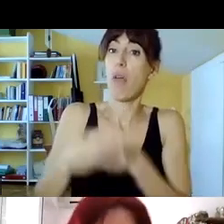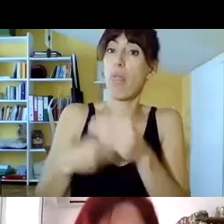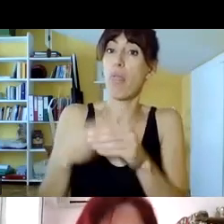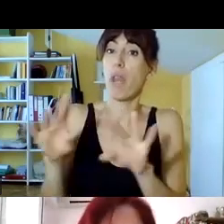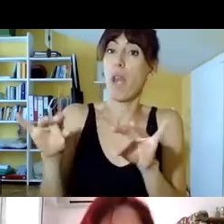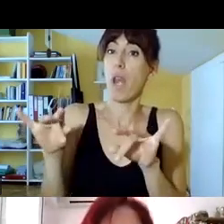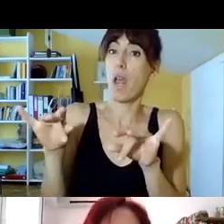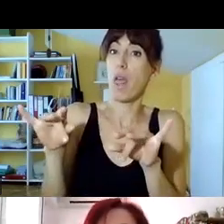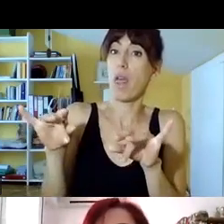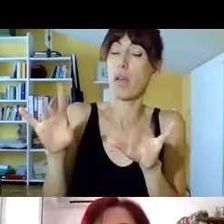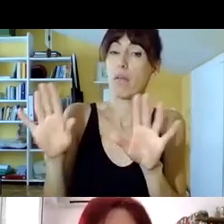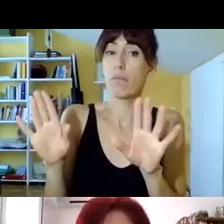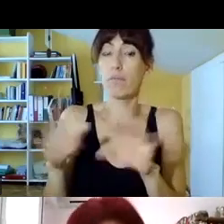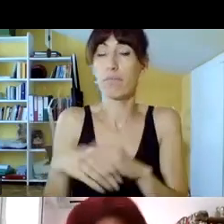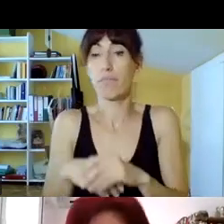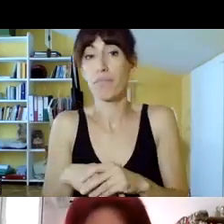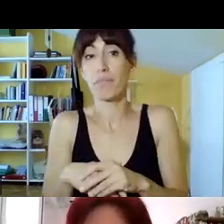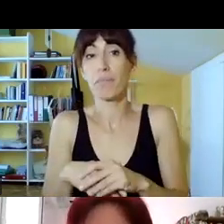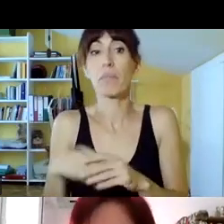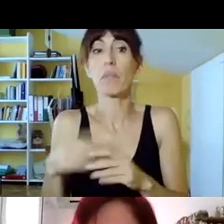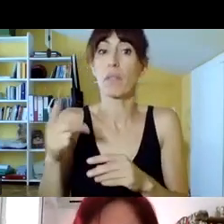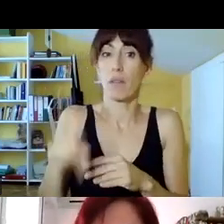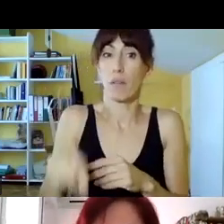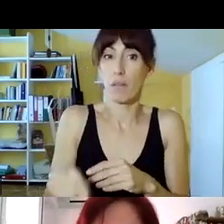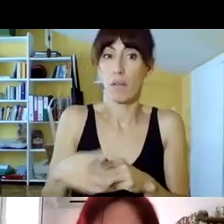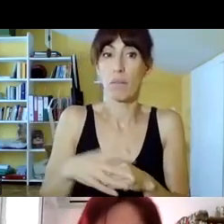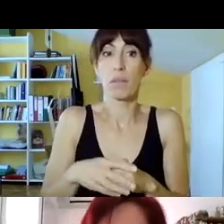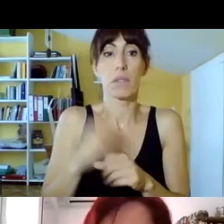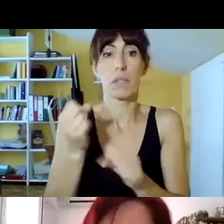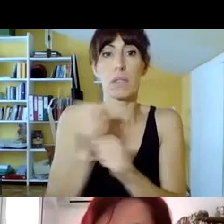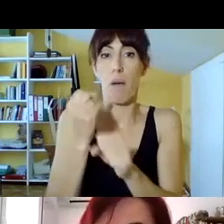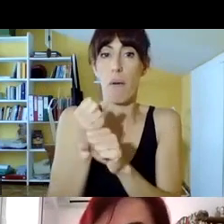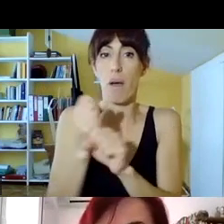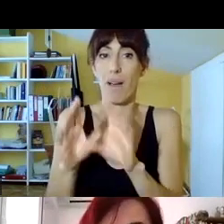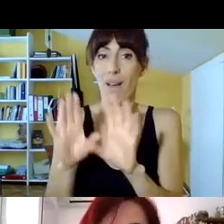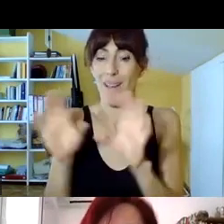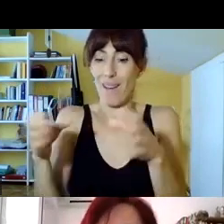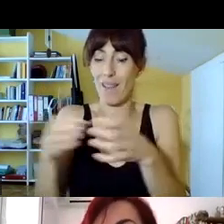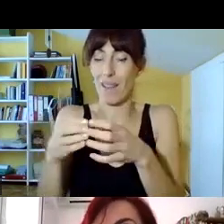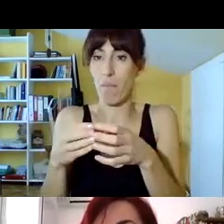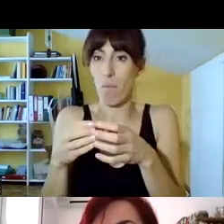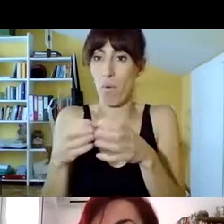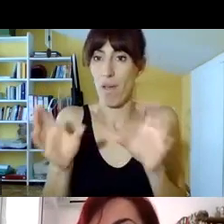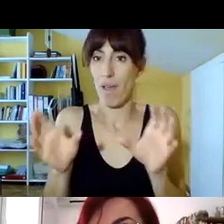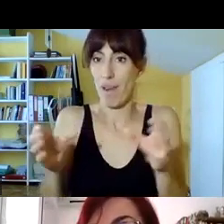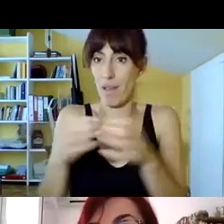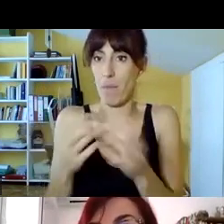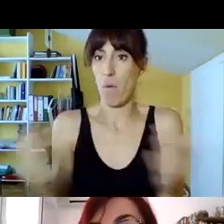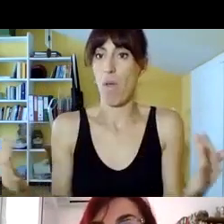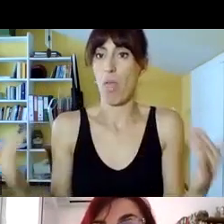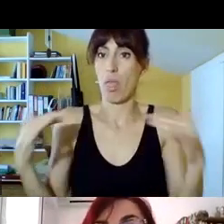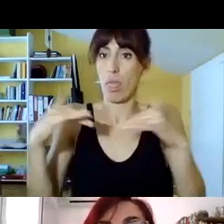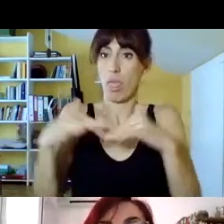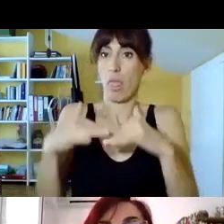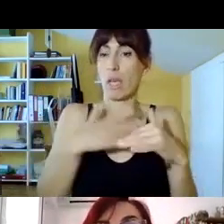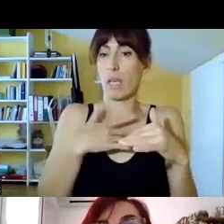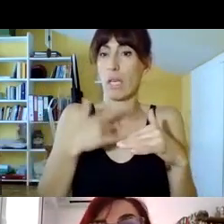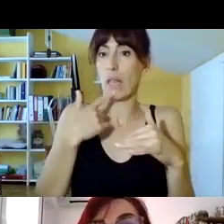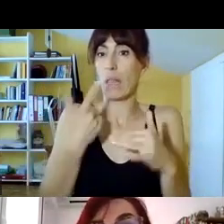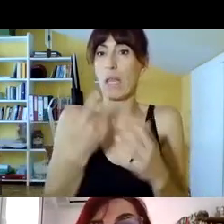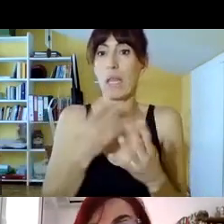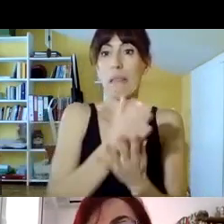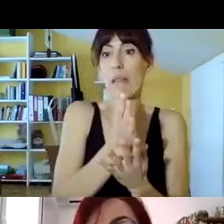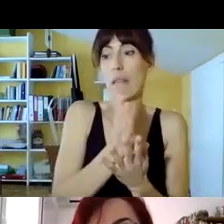es menos iatrogénica y además, pues eso, como decía, se trabaja en equipo hacia adentro, es la parte interdisciplinar, ¿no? de